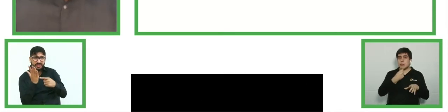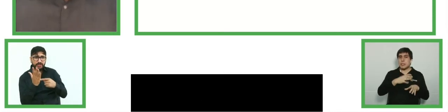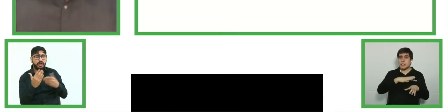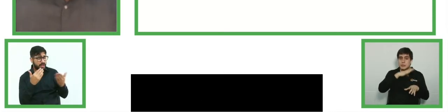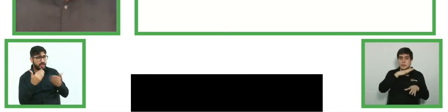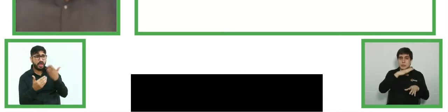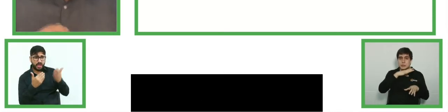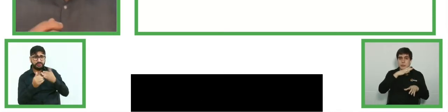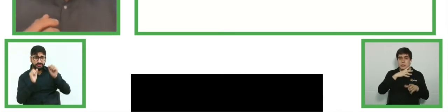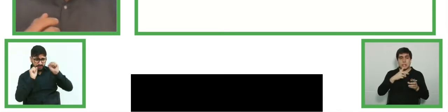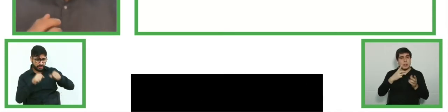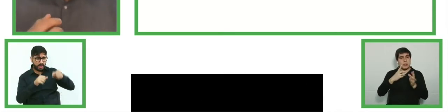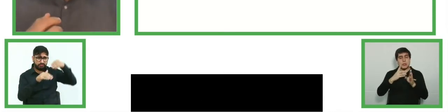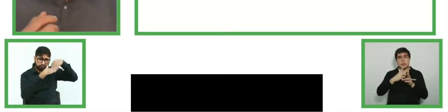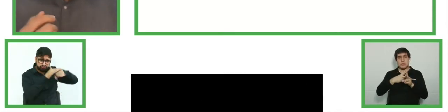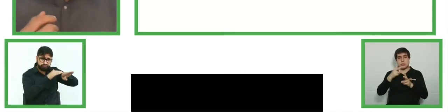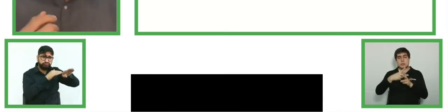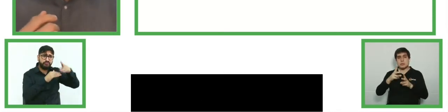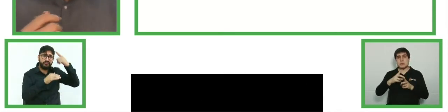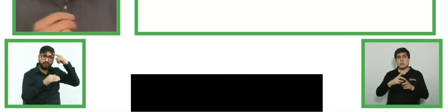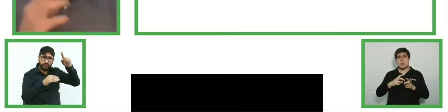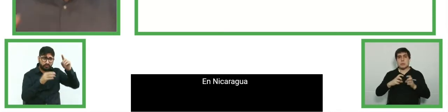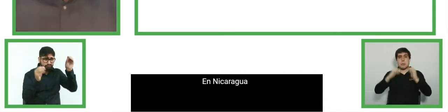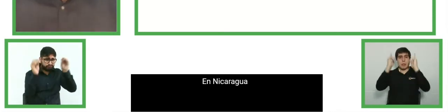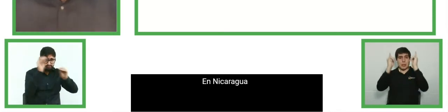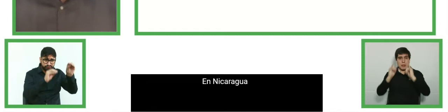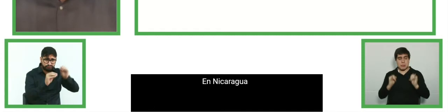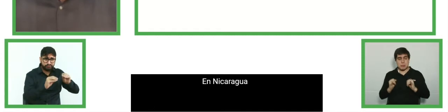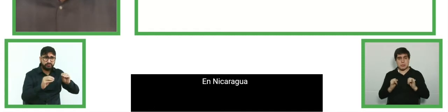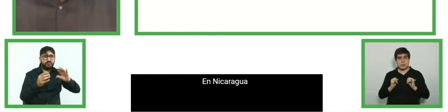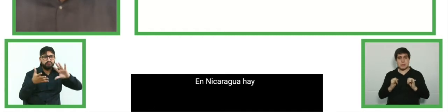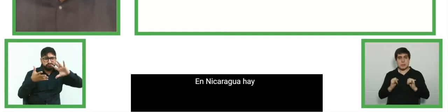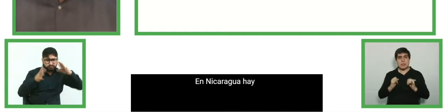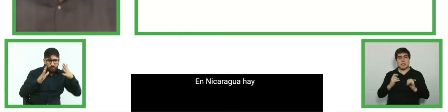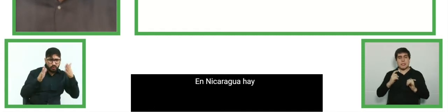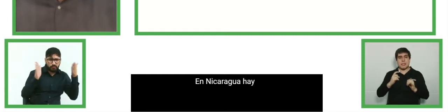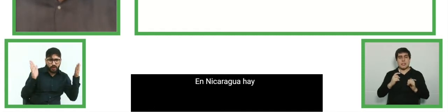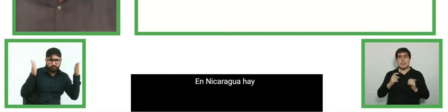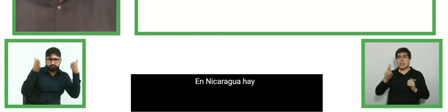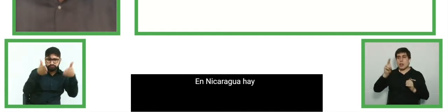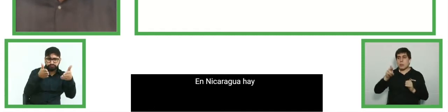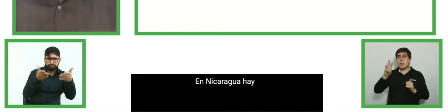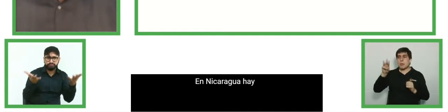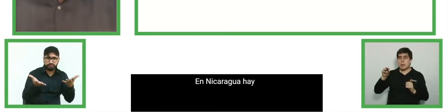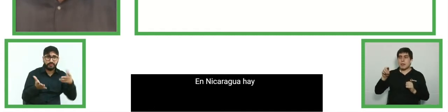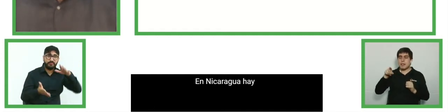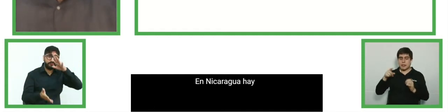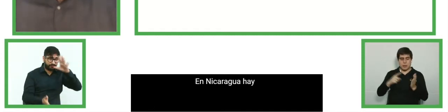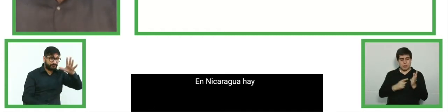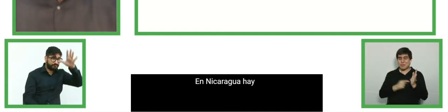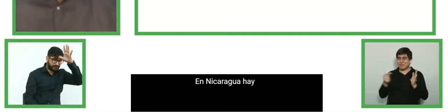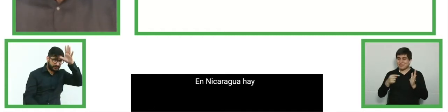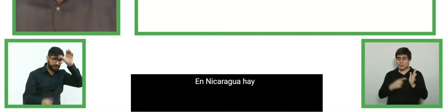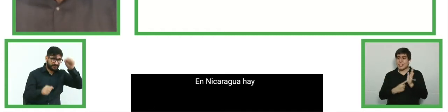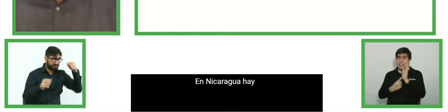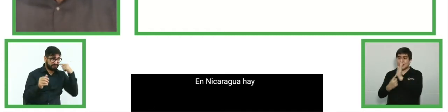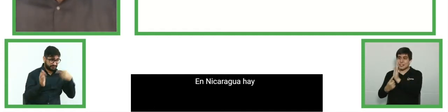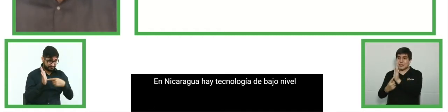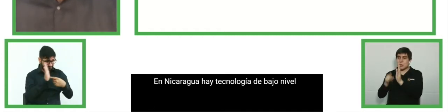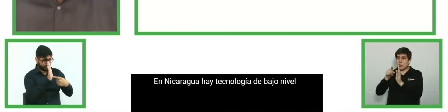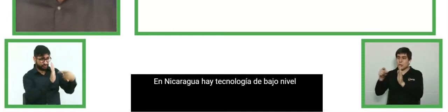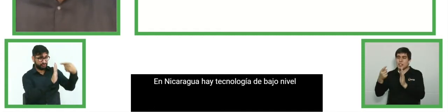hicimos el diseño teniendo en cuenta esto y queríamos entregar a los padres una comprensión